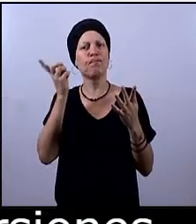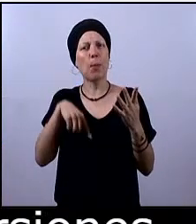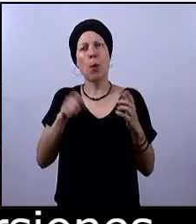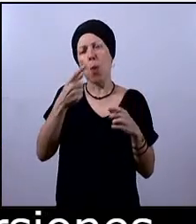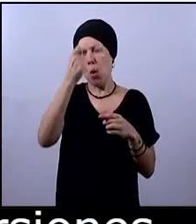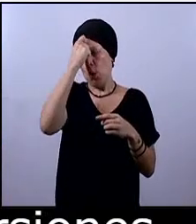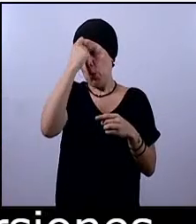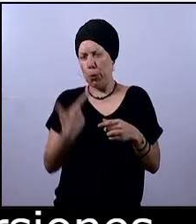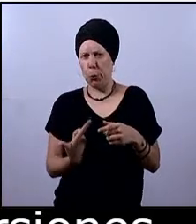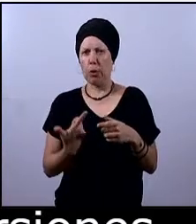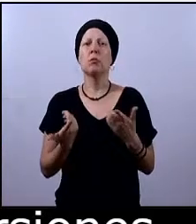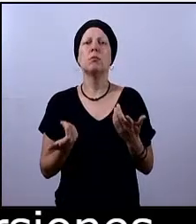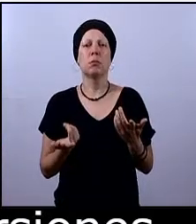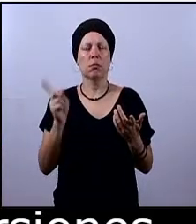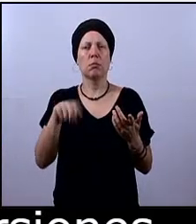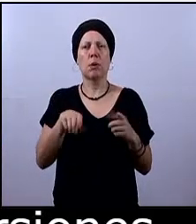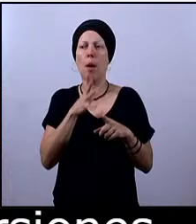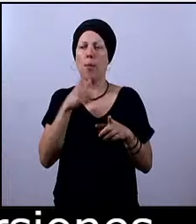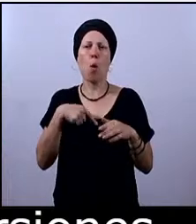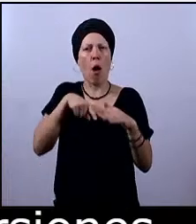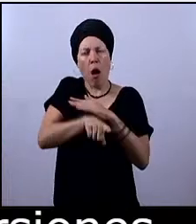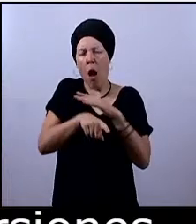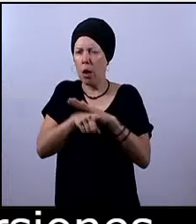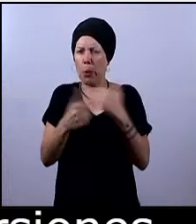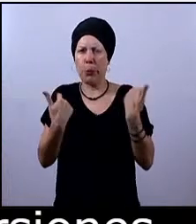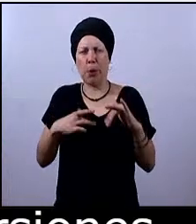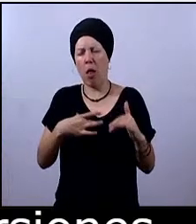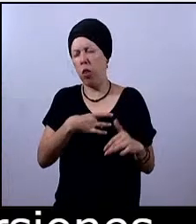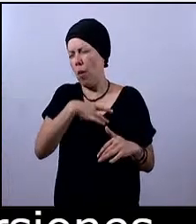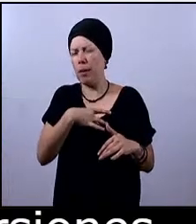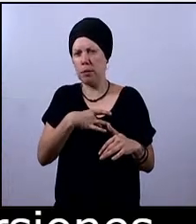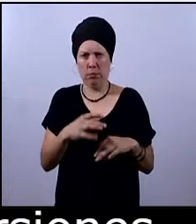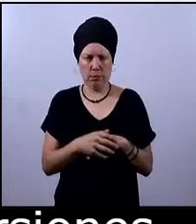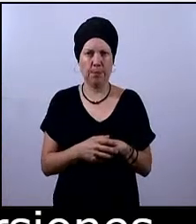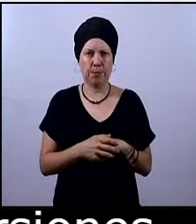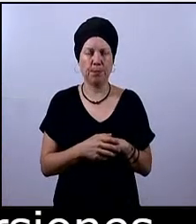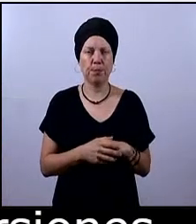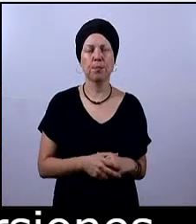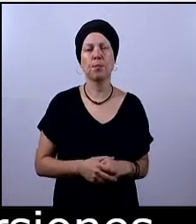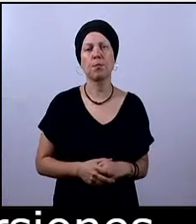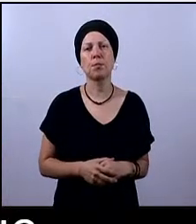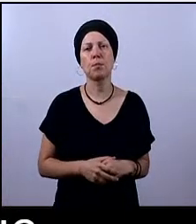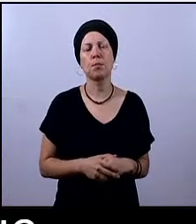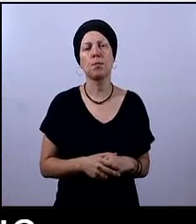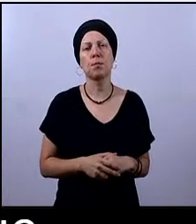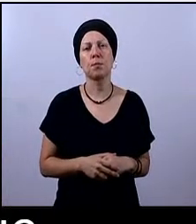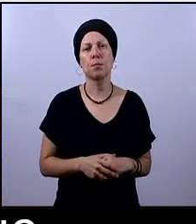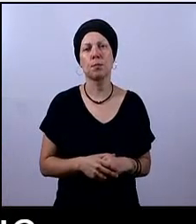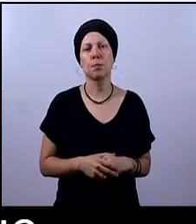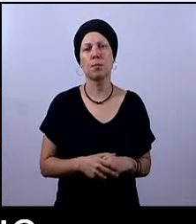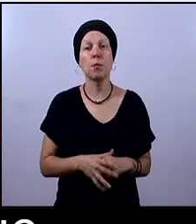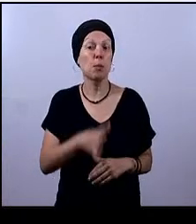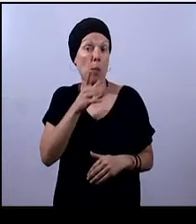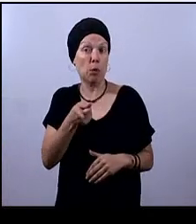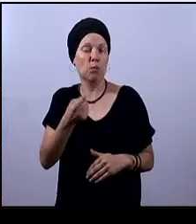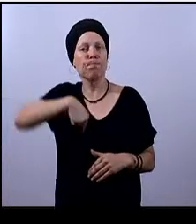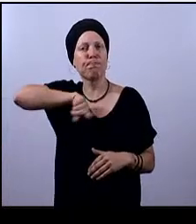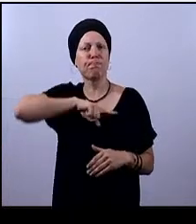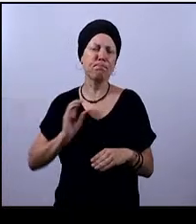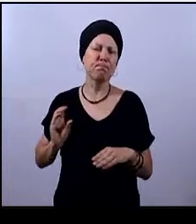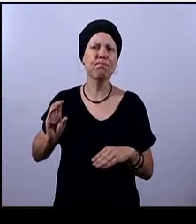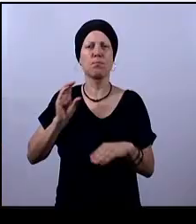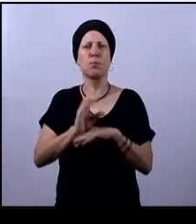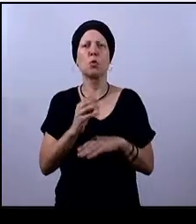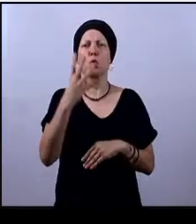aliviar, sobre todo, la carga burocrática que soportan estas empresas. Para ello vamos a